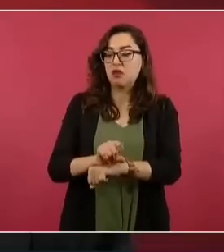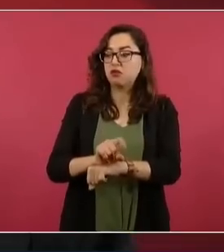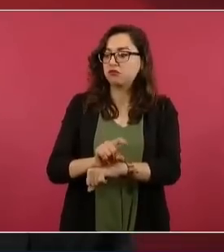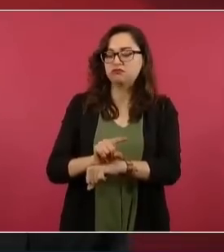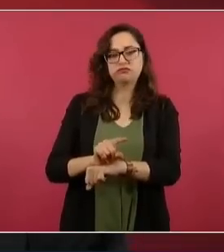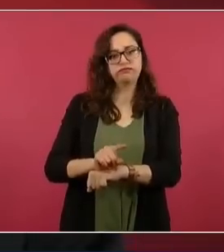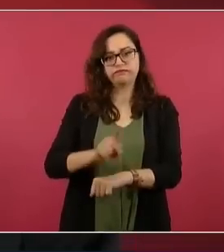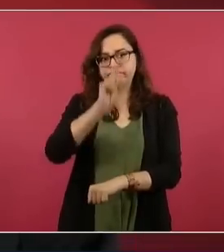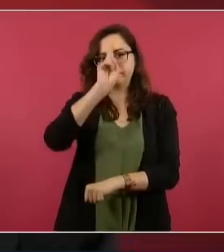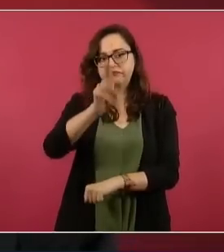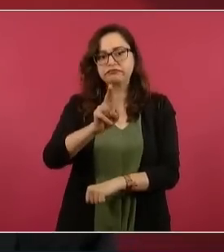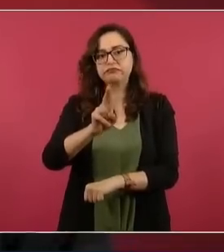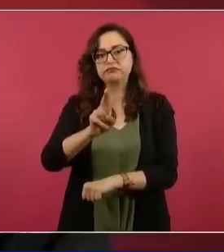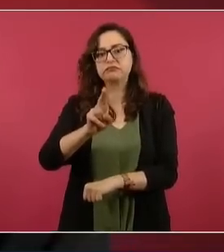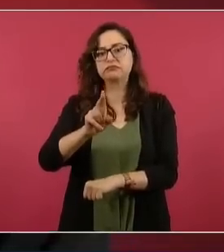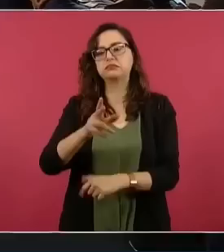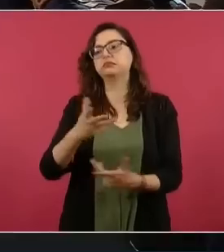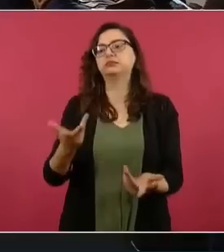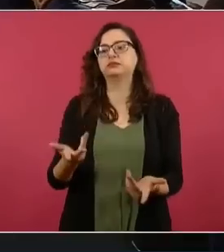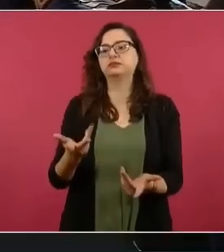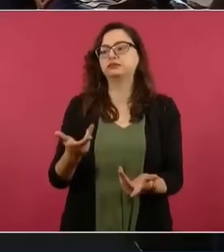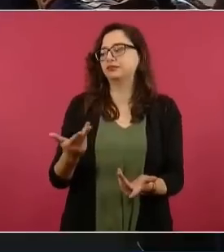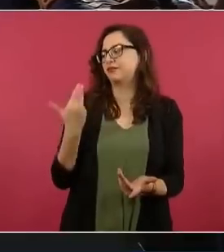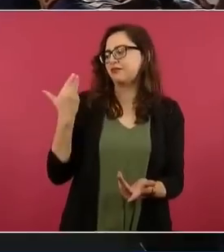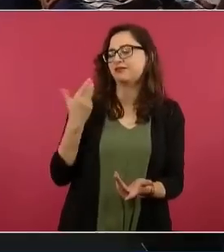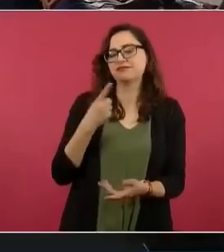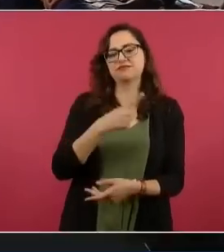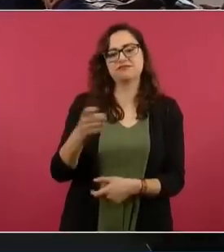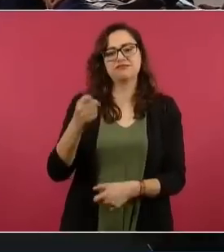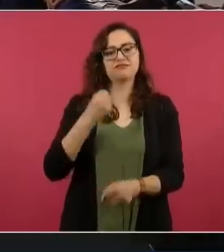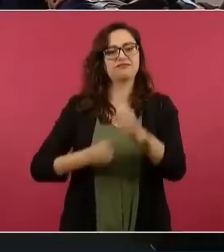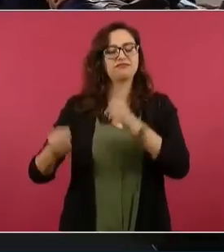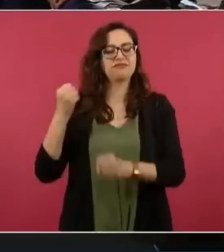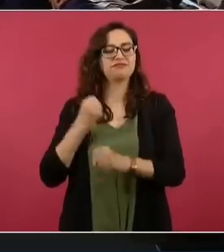un poco más, en 1914.